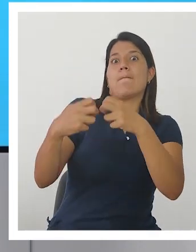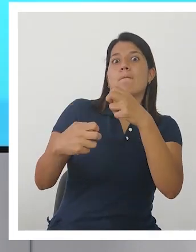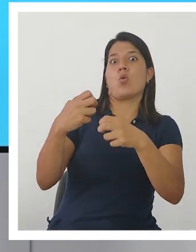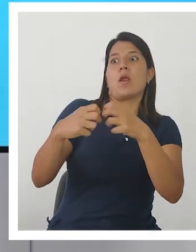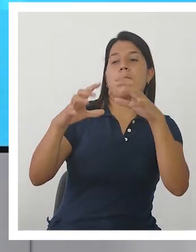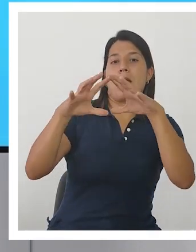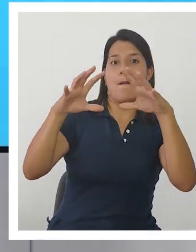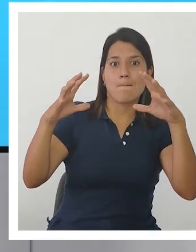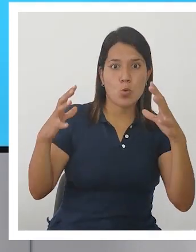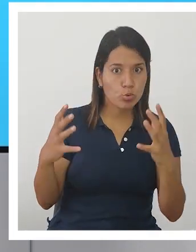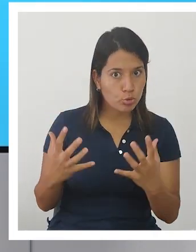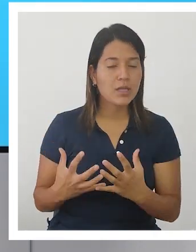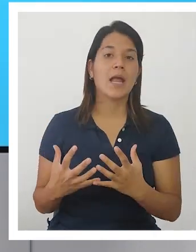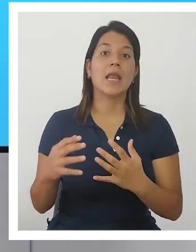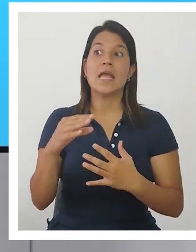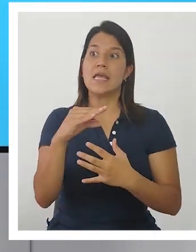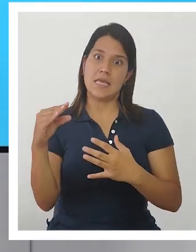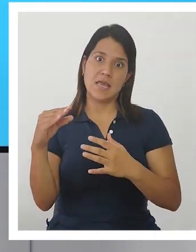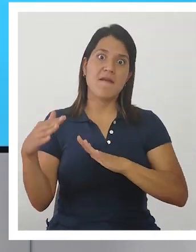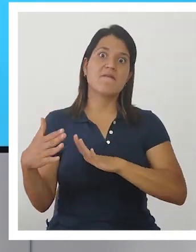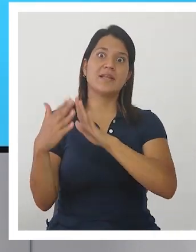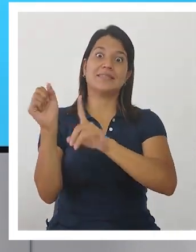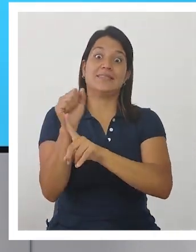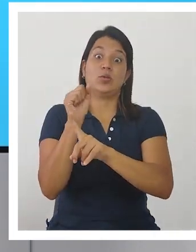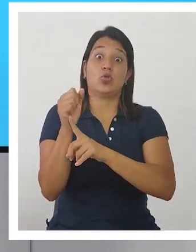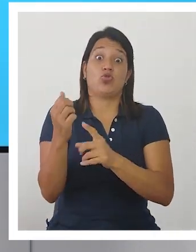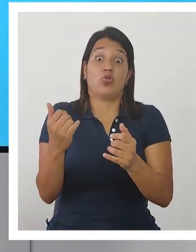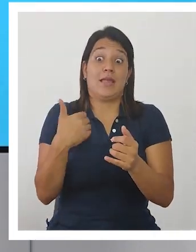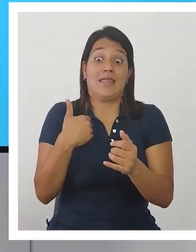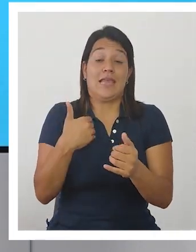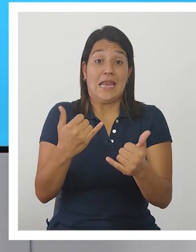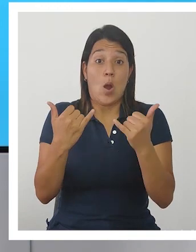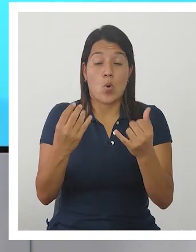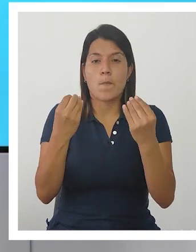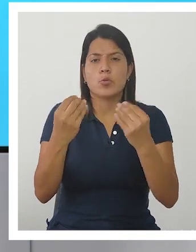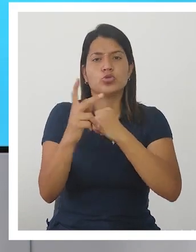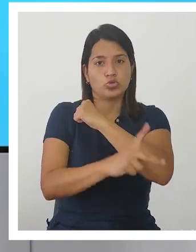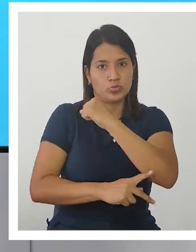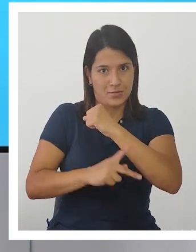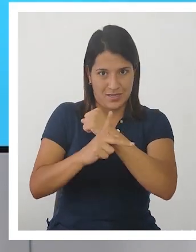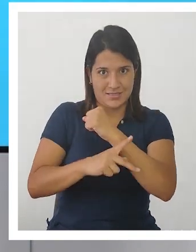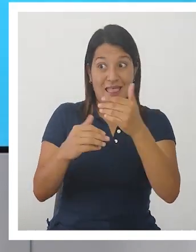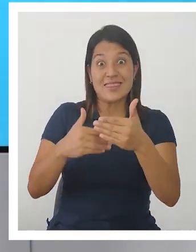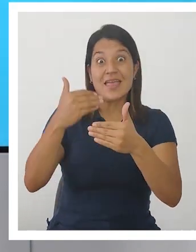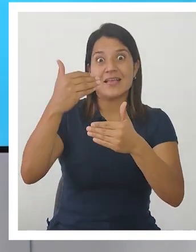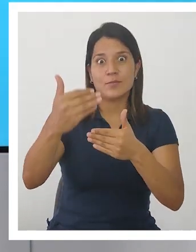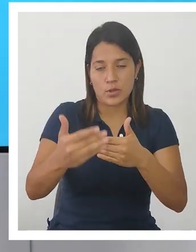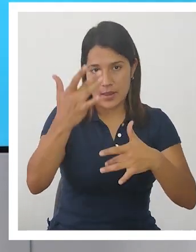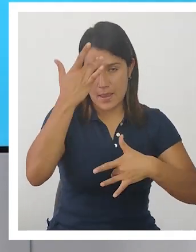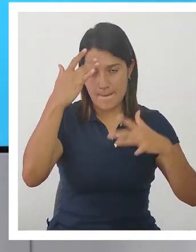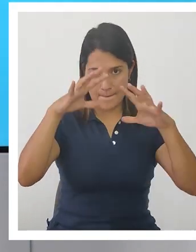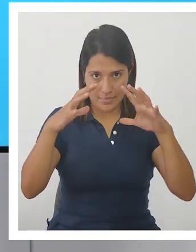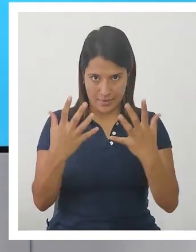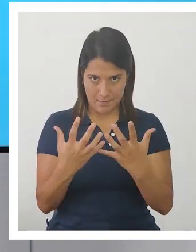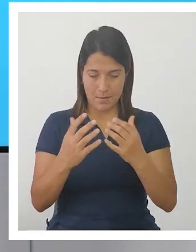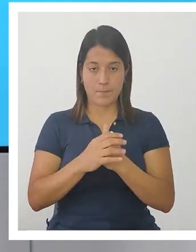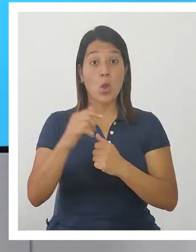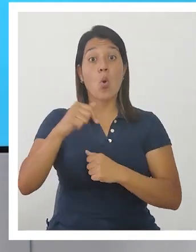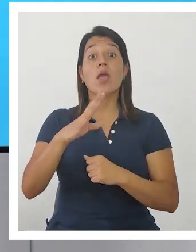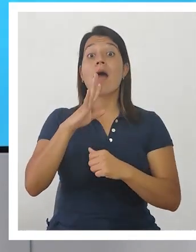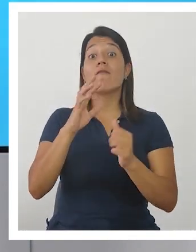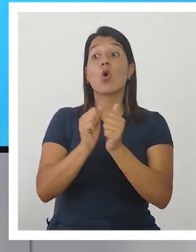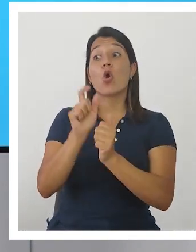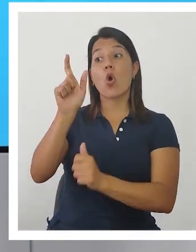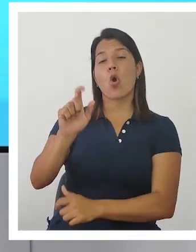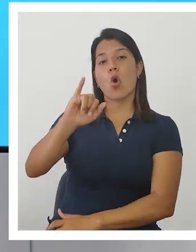situación actual de muchos países que han sufrido post-pandemia. Conversamos hoy con Jorge Benavides, especialista